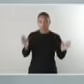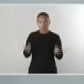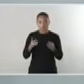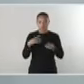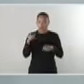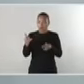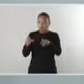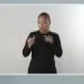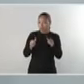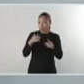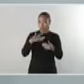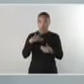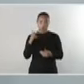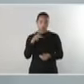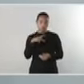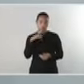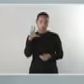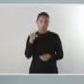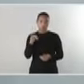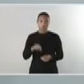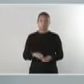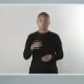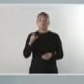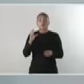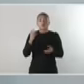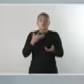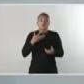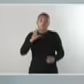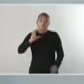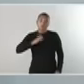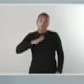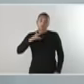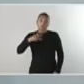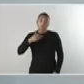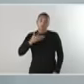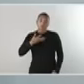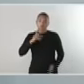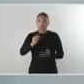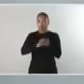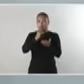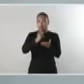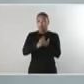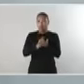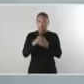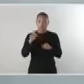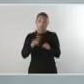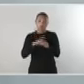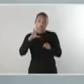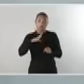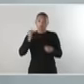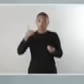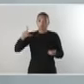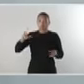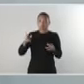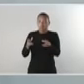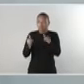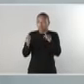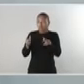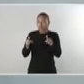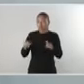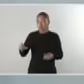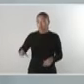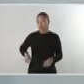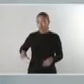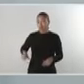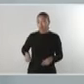tomar lo que no era nuestro Este es el cáncer que hoy tiene a Tamaulipas de su asado hay mucho ladrón en el gobierno el